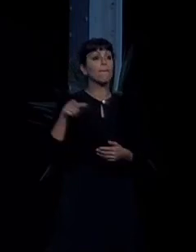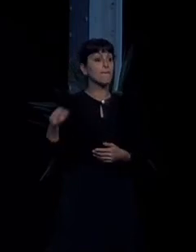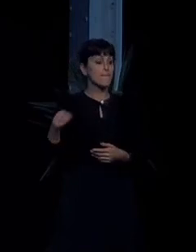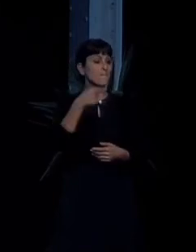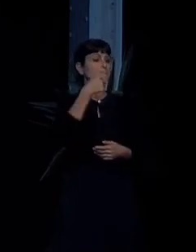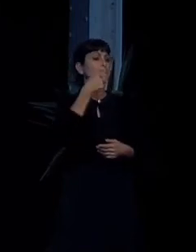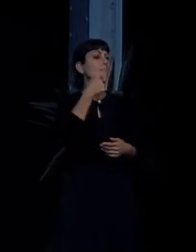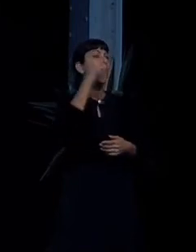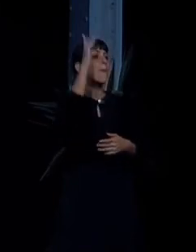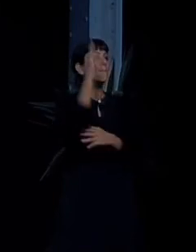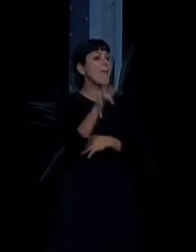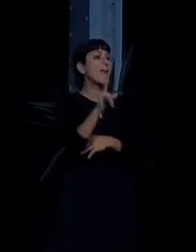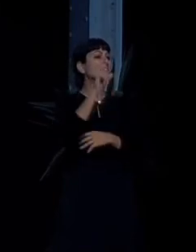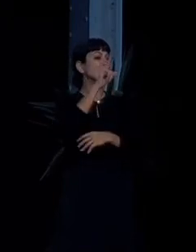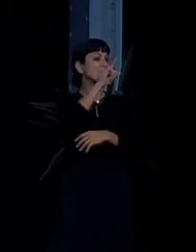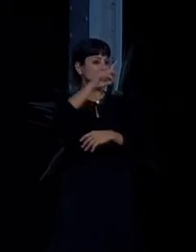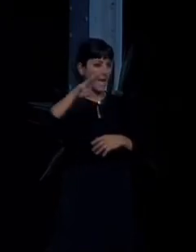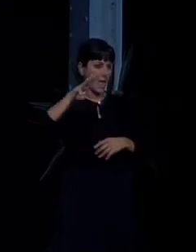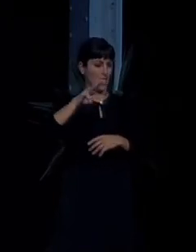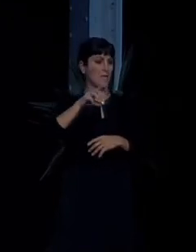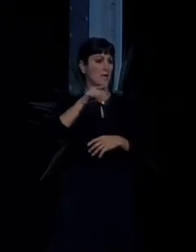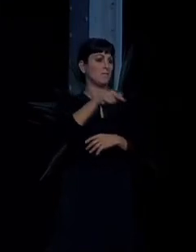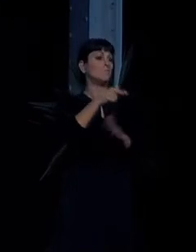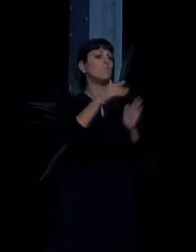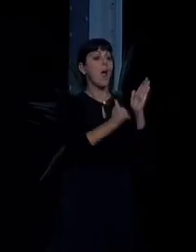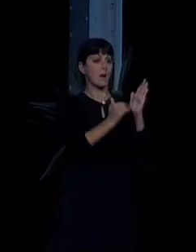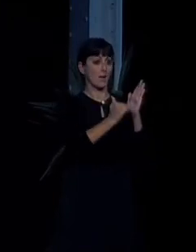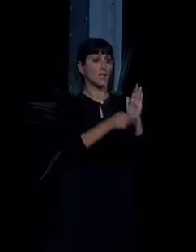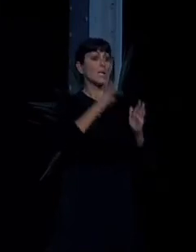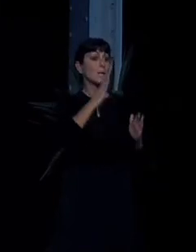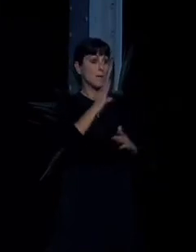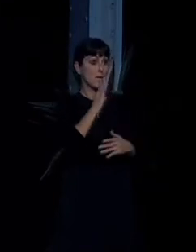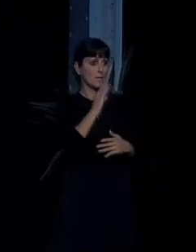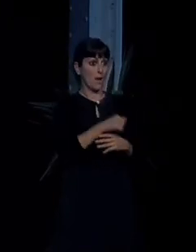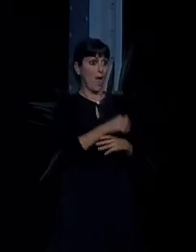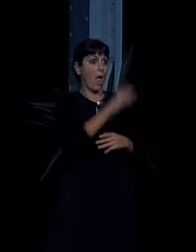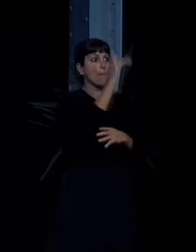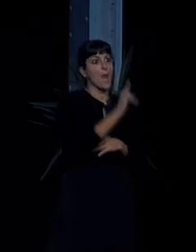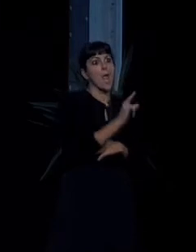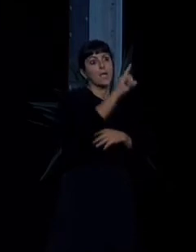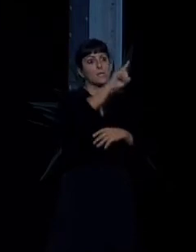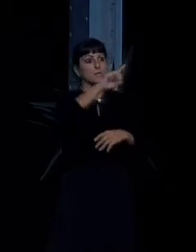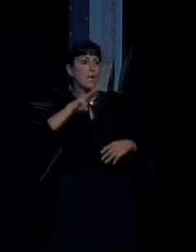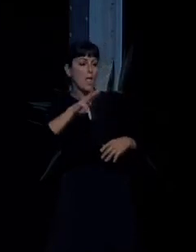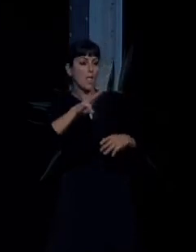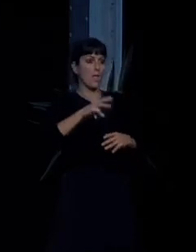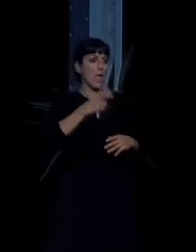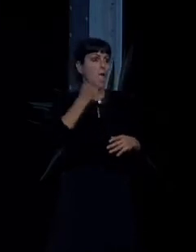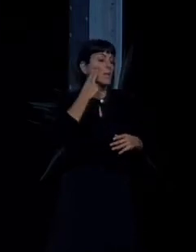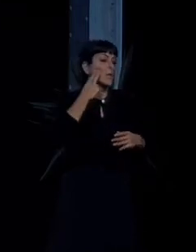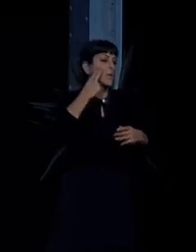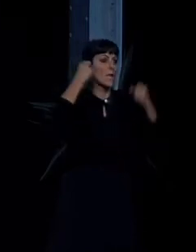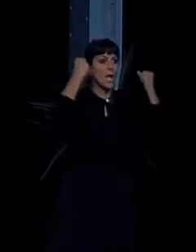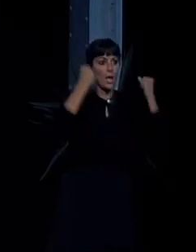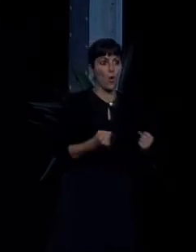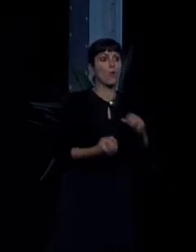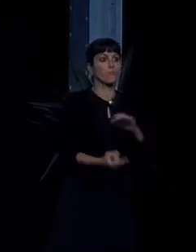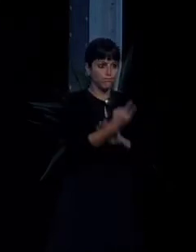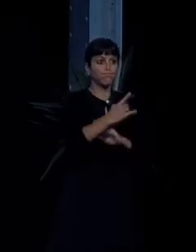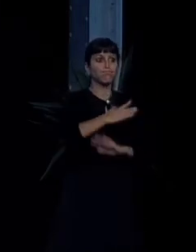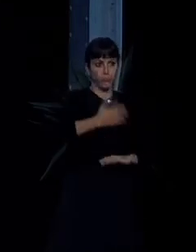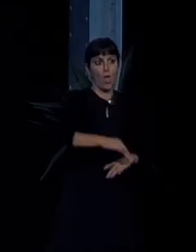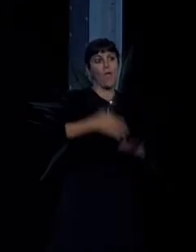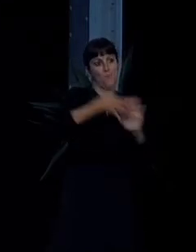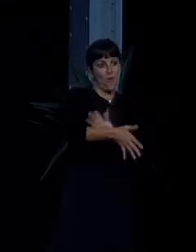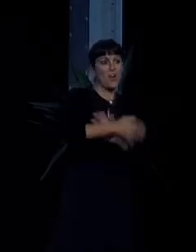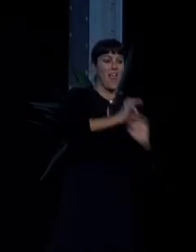Alcácer». En el imaginario colectivo, un viernes 13 es algo terrorífico que nos puede ocurrir, ¿no? Y lo importante es el subtítulo de abajo que dice «La población